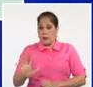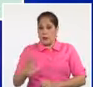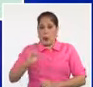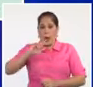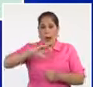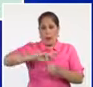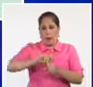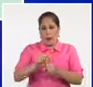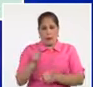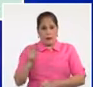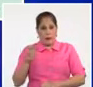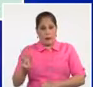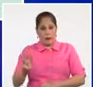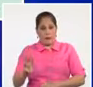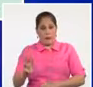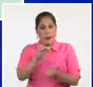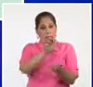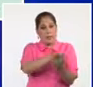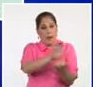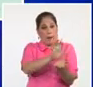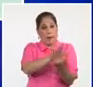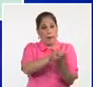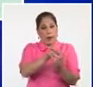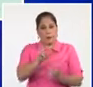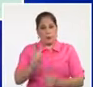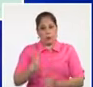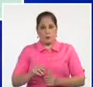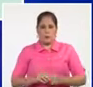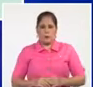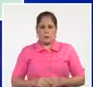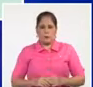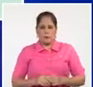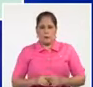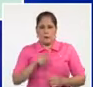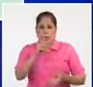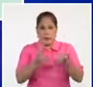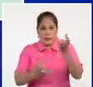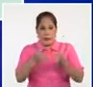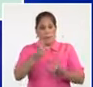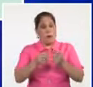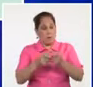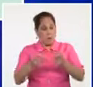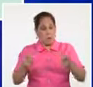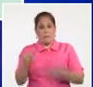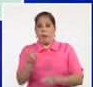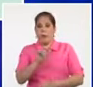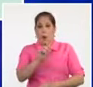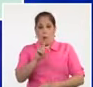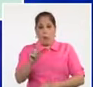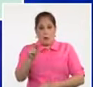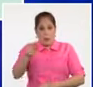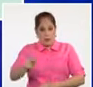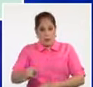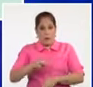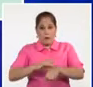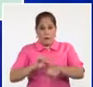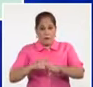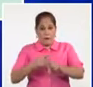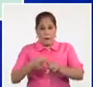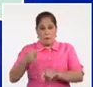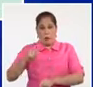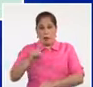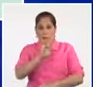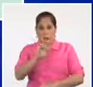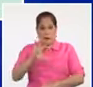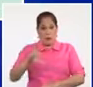3 y La Ciénaga de Zapata 2. Cienfuegos incrementa 11 casos más, 75